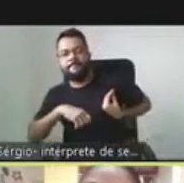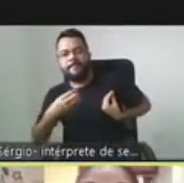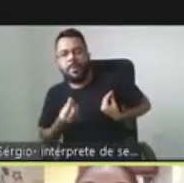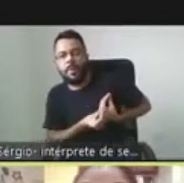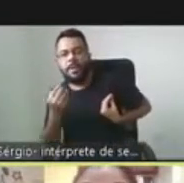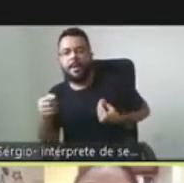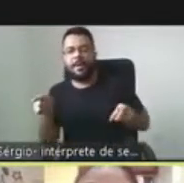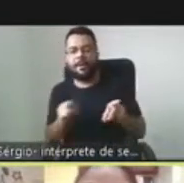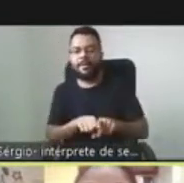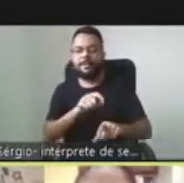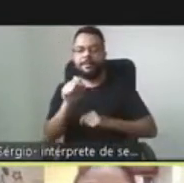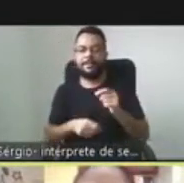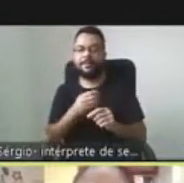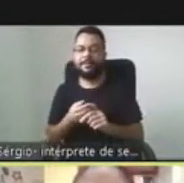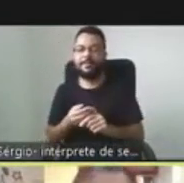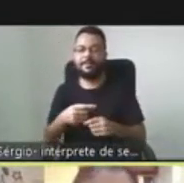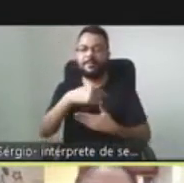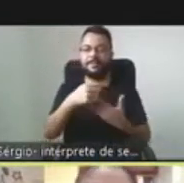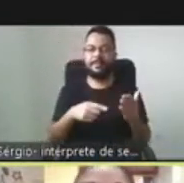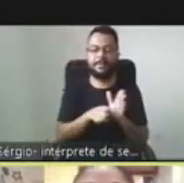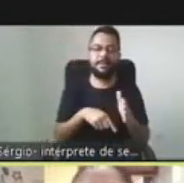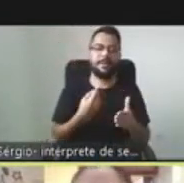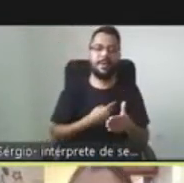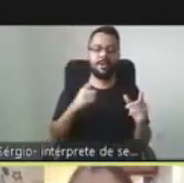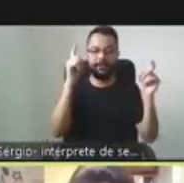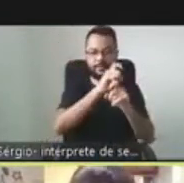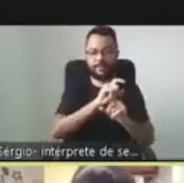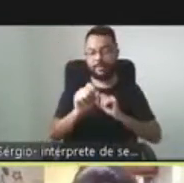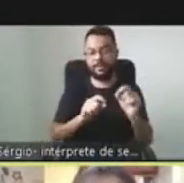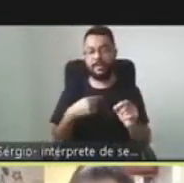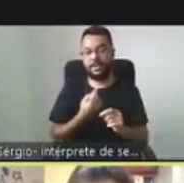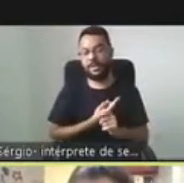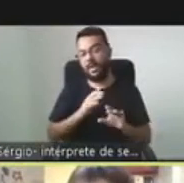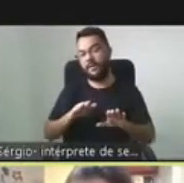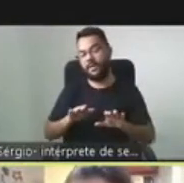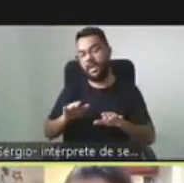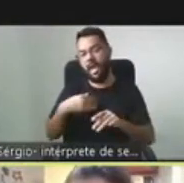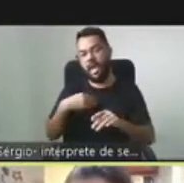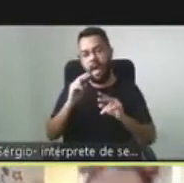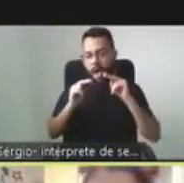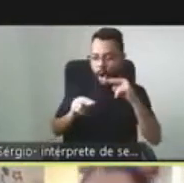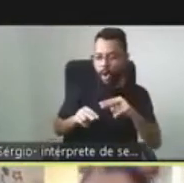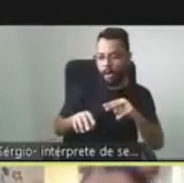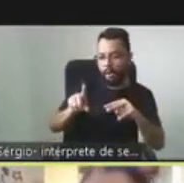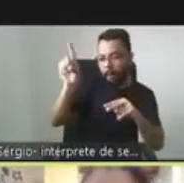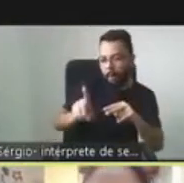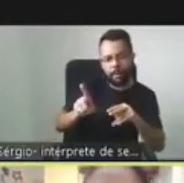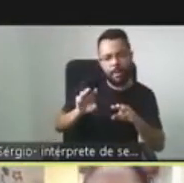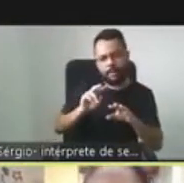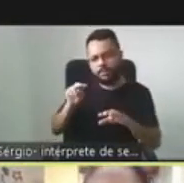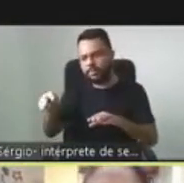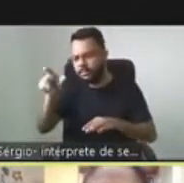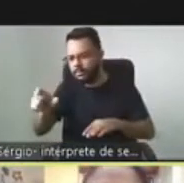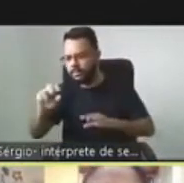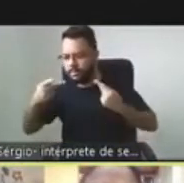las dificultades, lo que vamos haciendo es potenciar al ser humano. Beneficiamos la